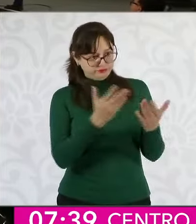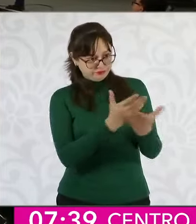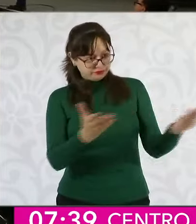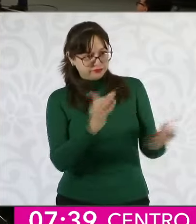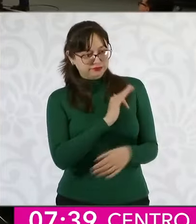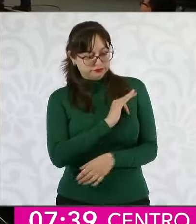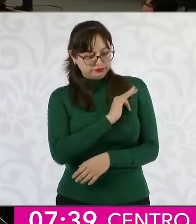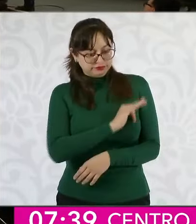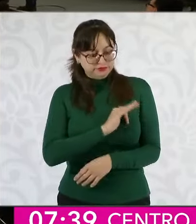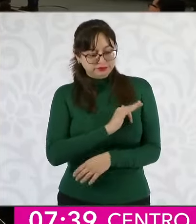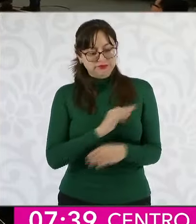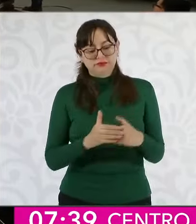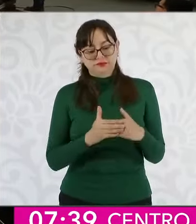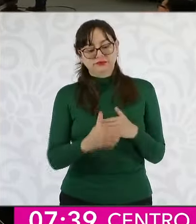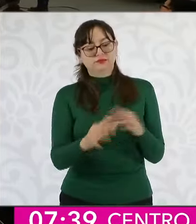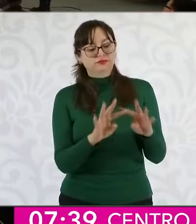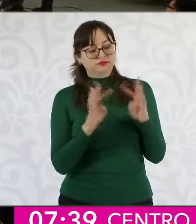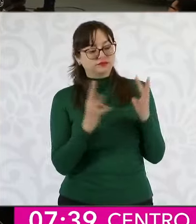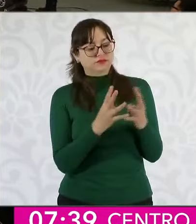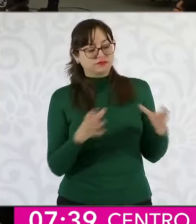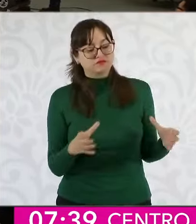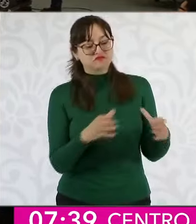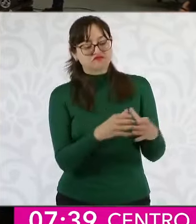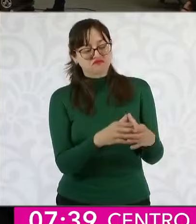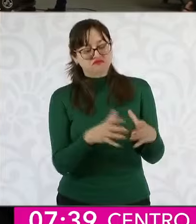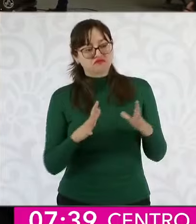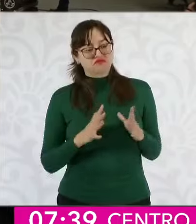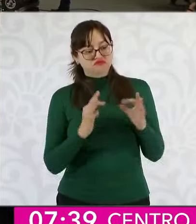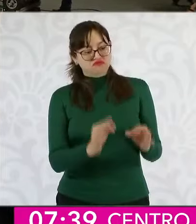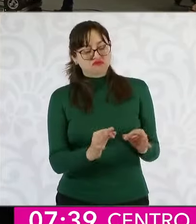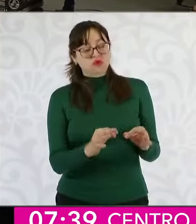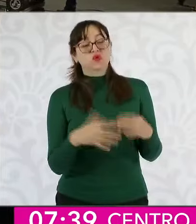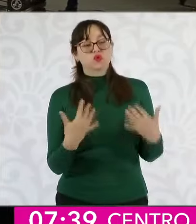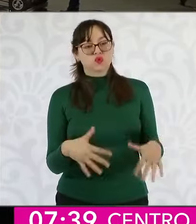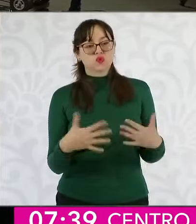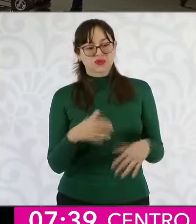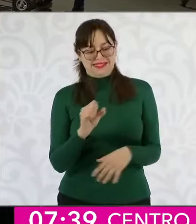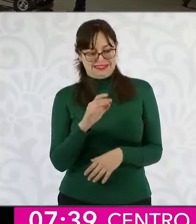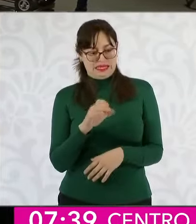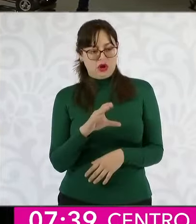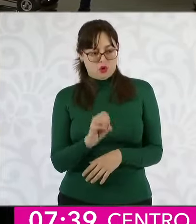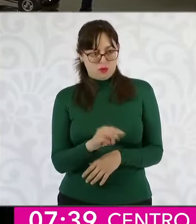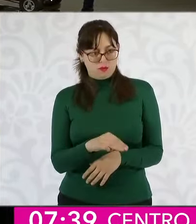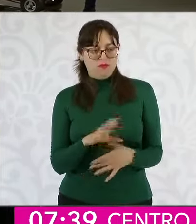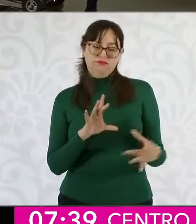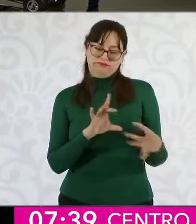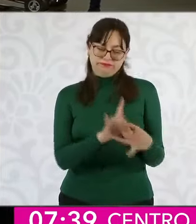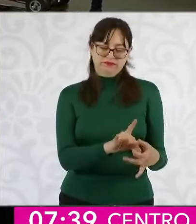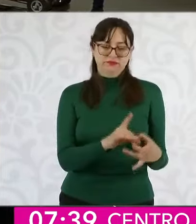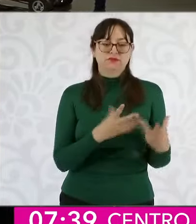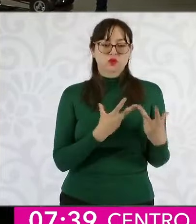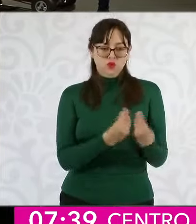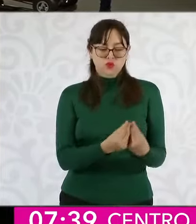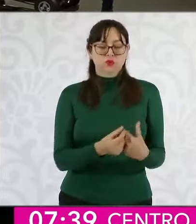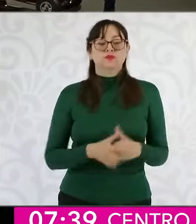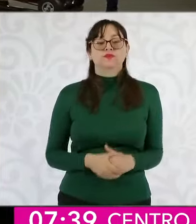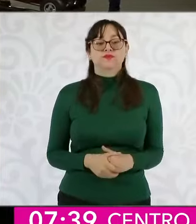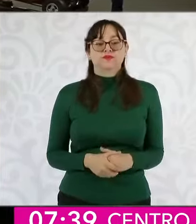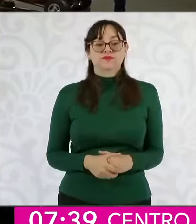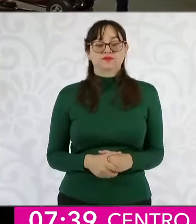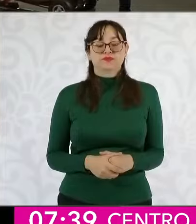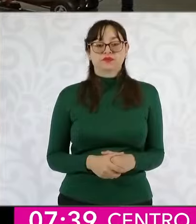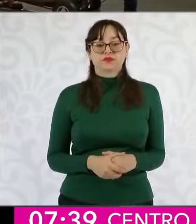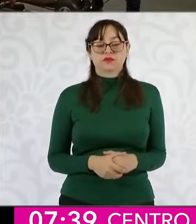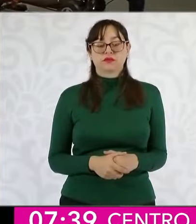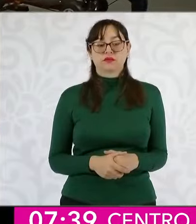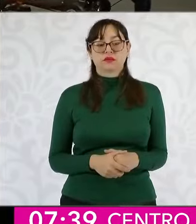que van a integrar a partir de hoy el Consejo. Va a ser un gran aliado de la Secretaría de Economía. Brevemente, como nos lo pidió la